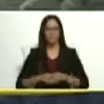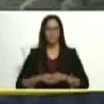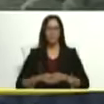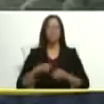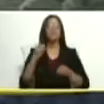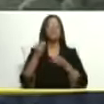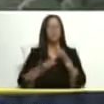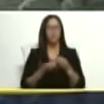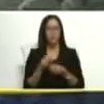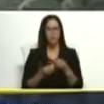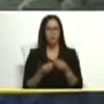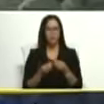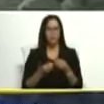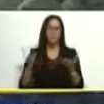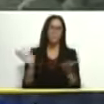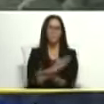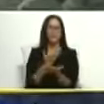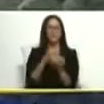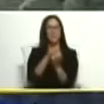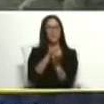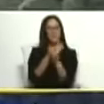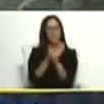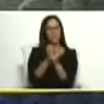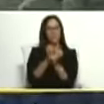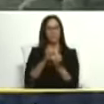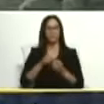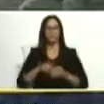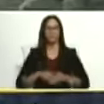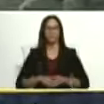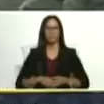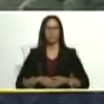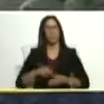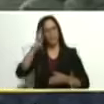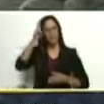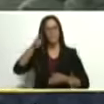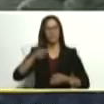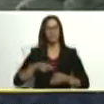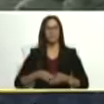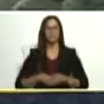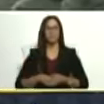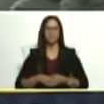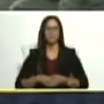atreven, partirle los dientes para que respeten.